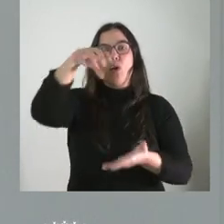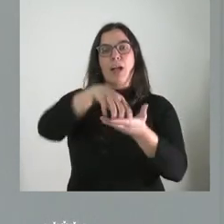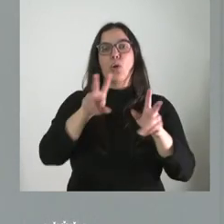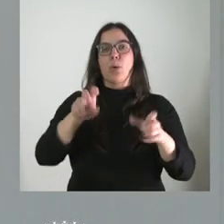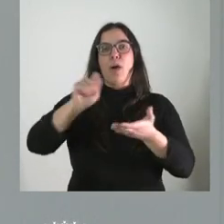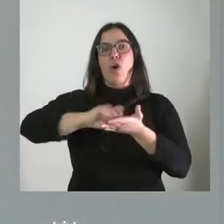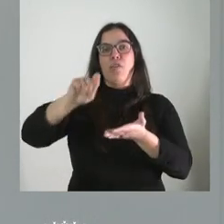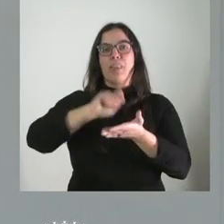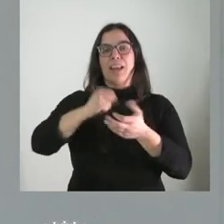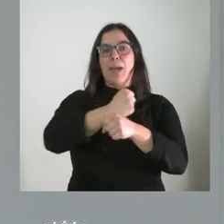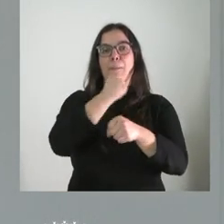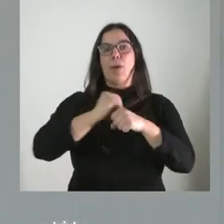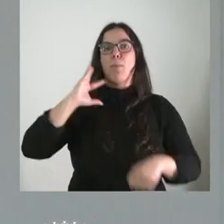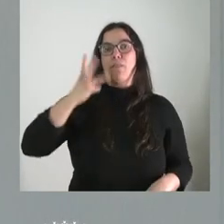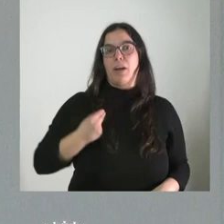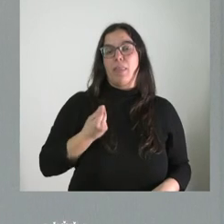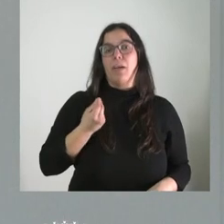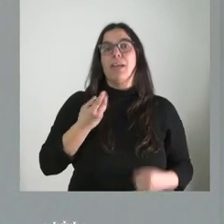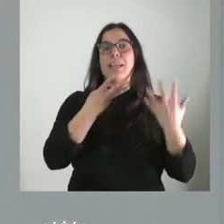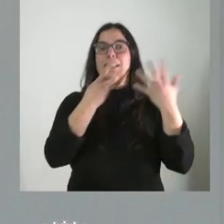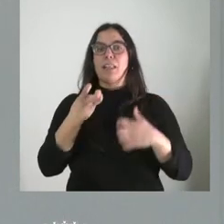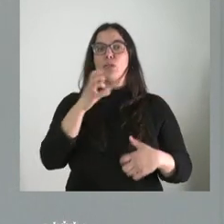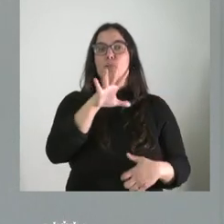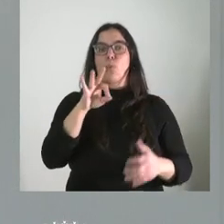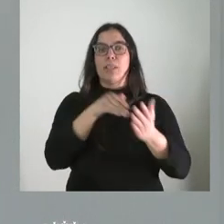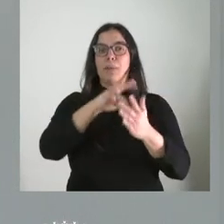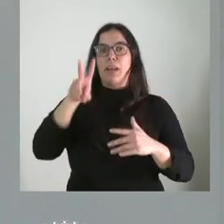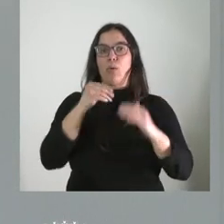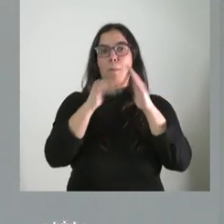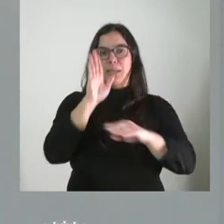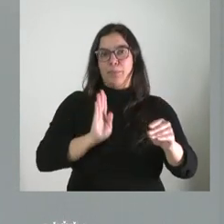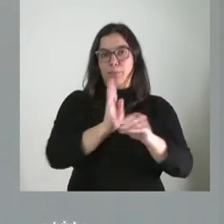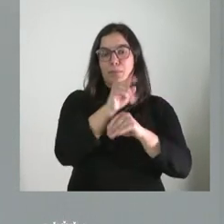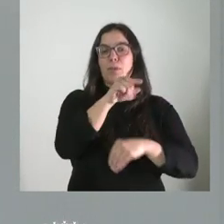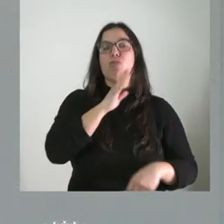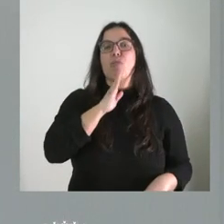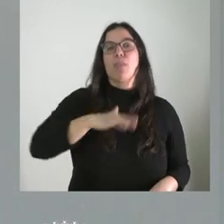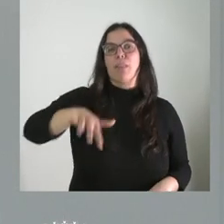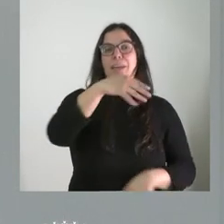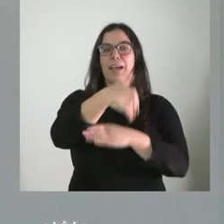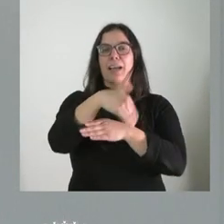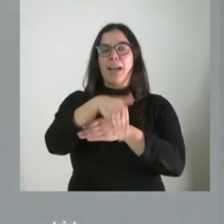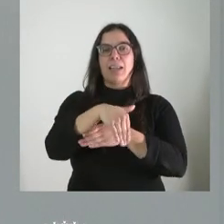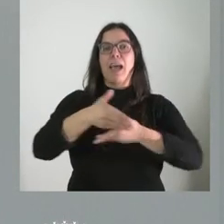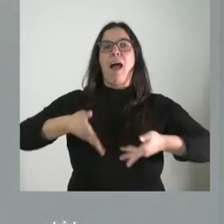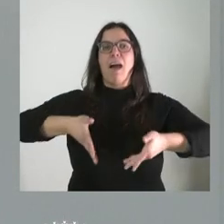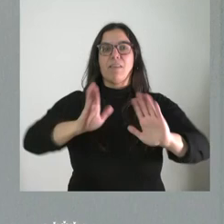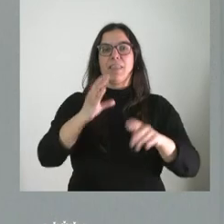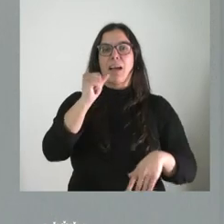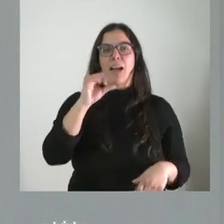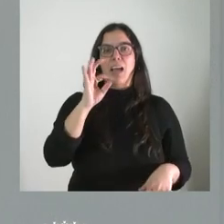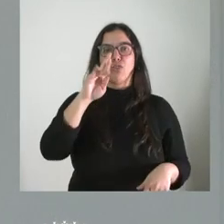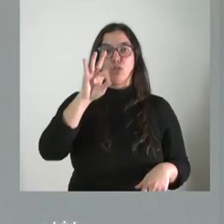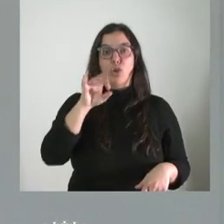de empleo de ponferrada por un importe superior a los 750.000 euros se va a ubicar en la calle avenida Castro y